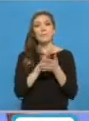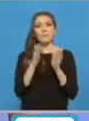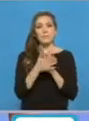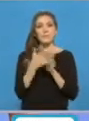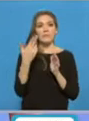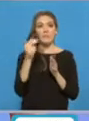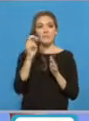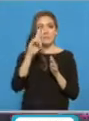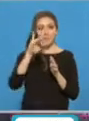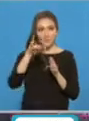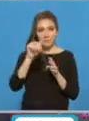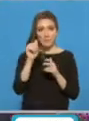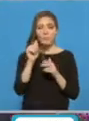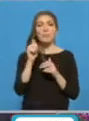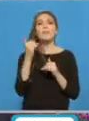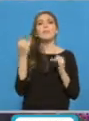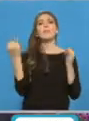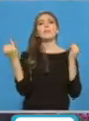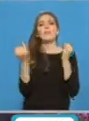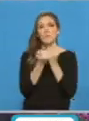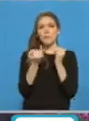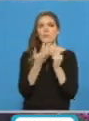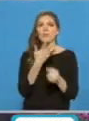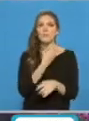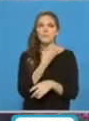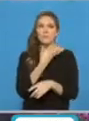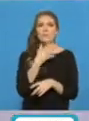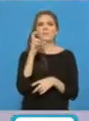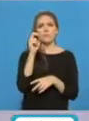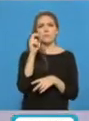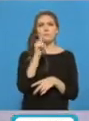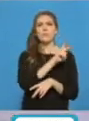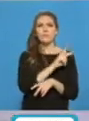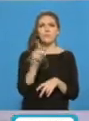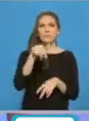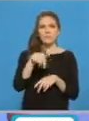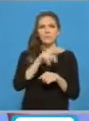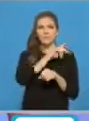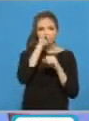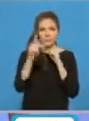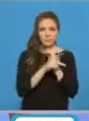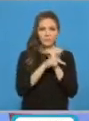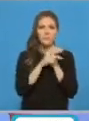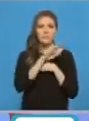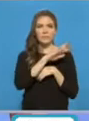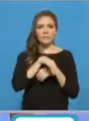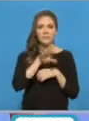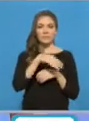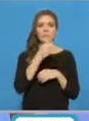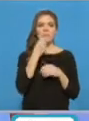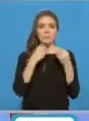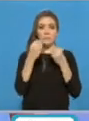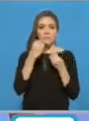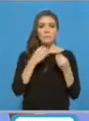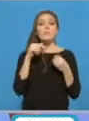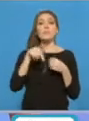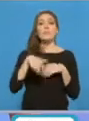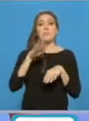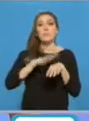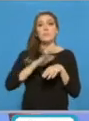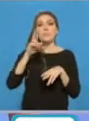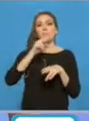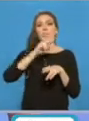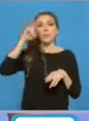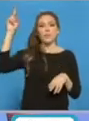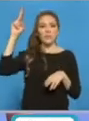La tortilla de harina también tiene un consumo frecuente en nuestro país. Si nos fijamos básicamente en el norte